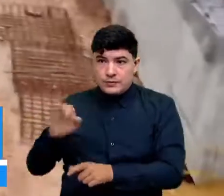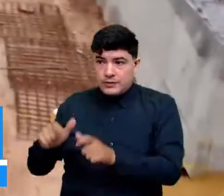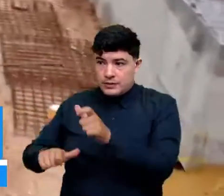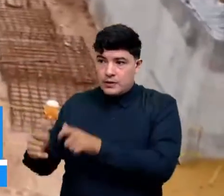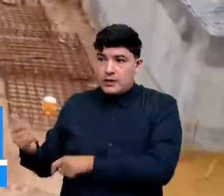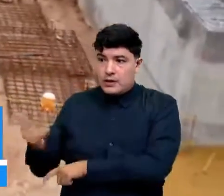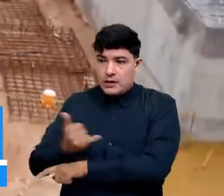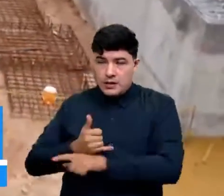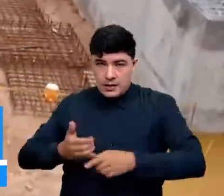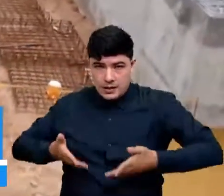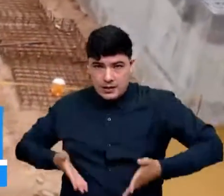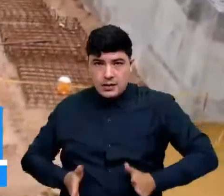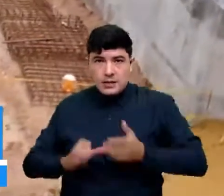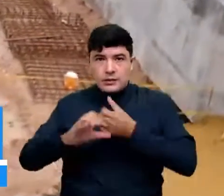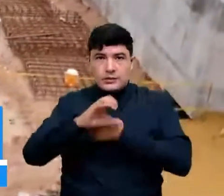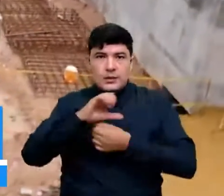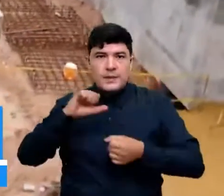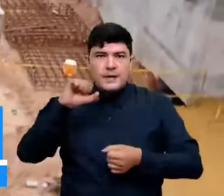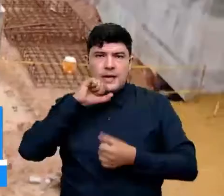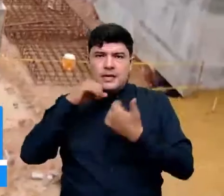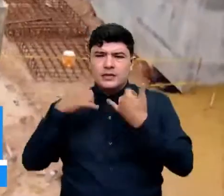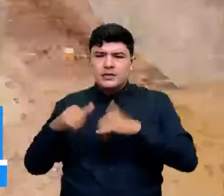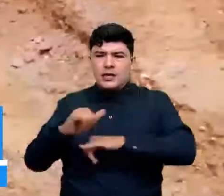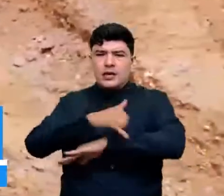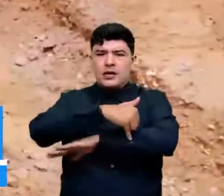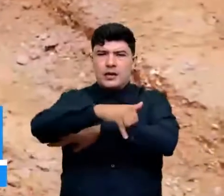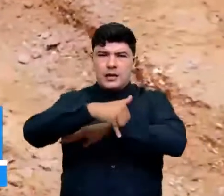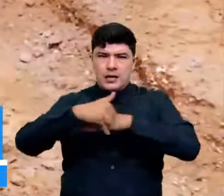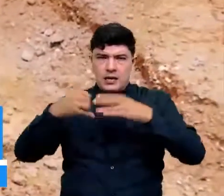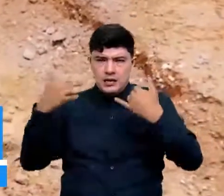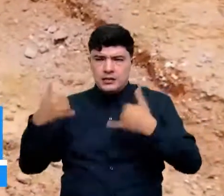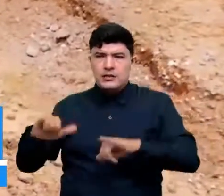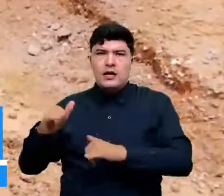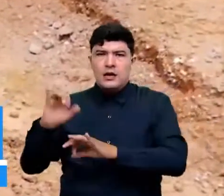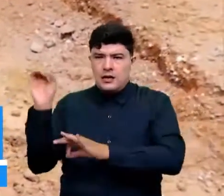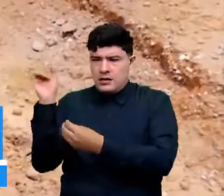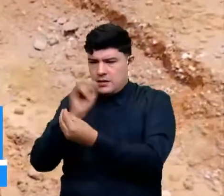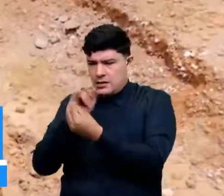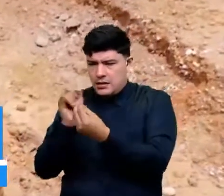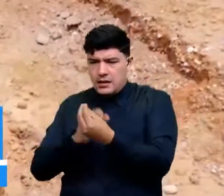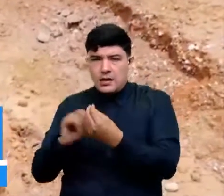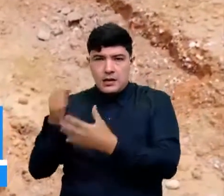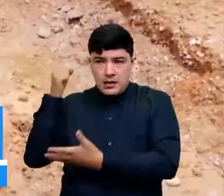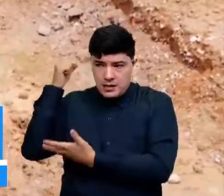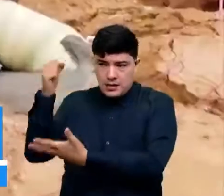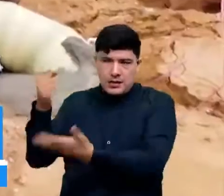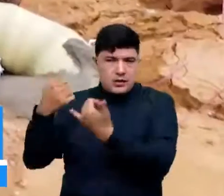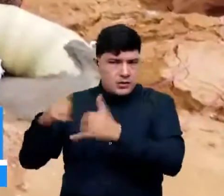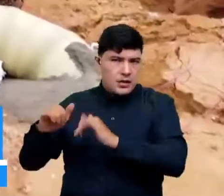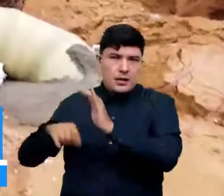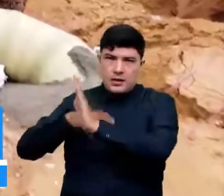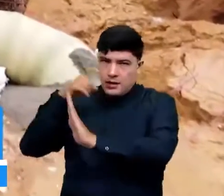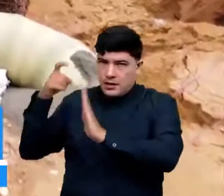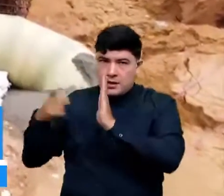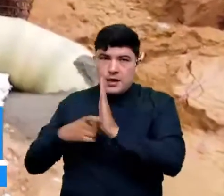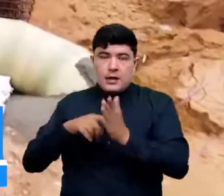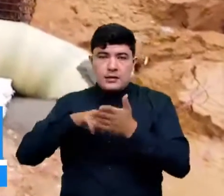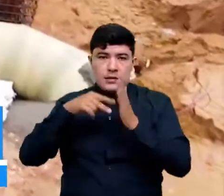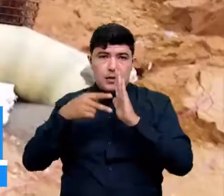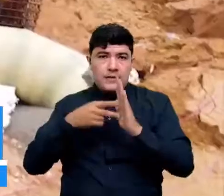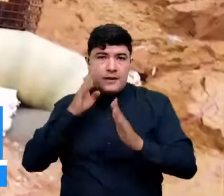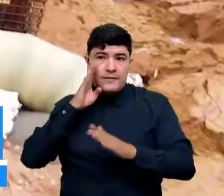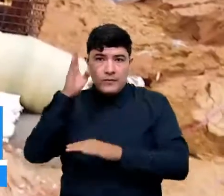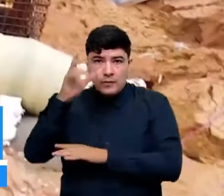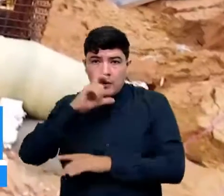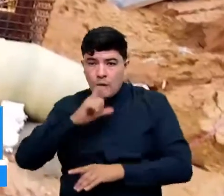Bermeja, donde ya hay un diseño, donde hay una ingeniería, donde los recursos están asegurados. Quiero decirle con toda tranquilidad que aquí no va a haber ningún